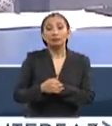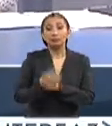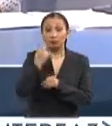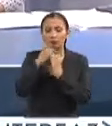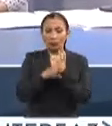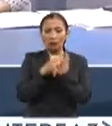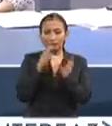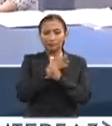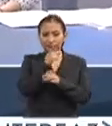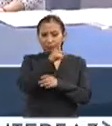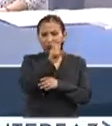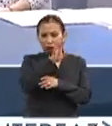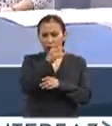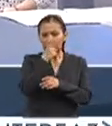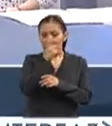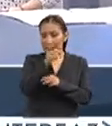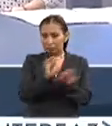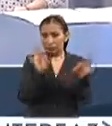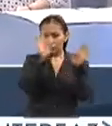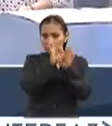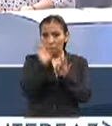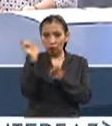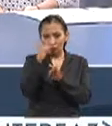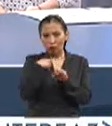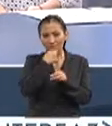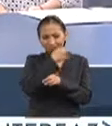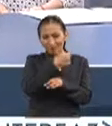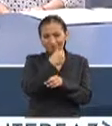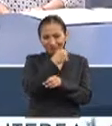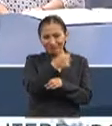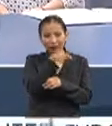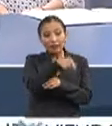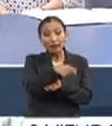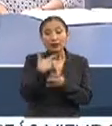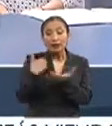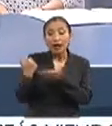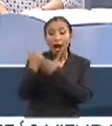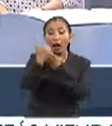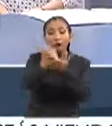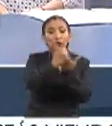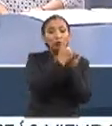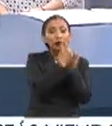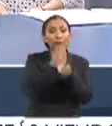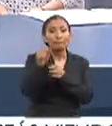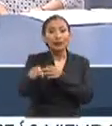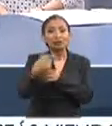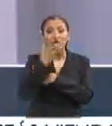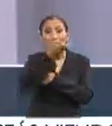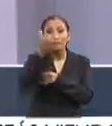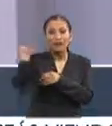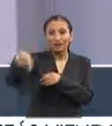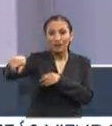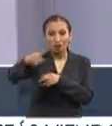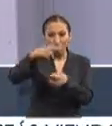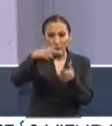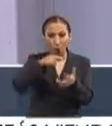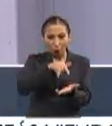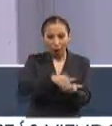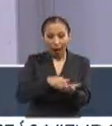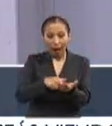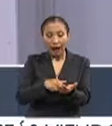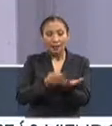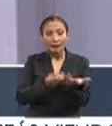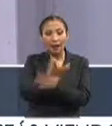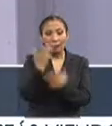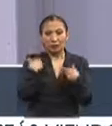en lo que el doctor hacía mucho énfasis cuando realizamos este reportaje es en la colaboración de los propios campesinos. Salen